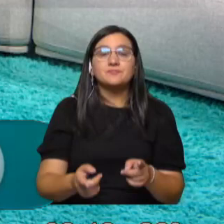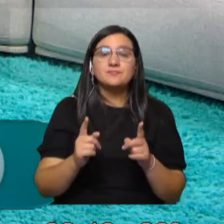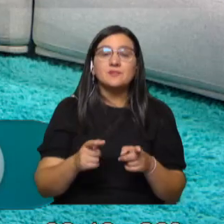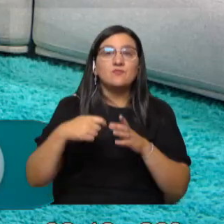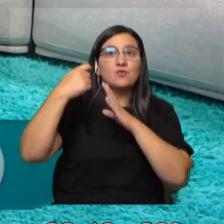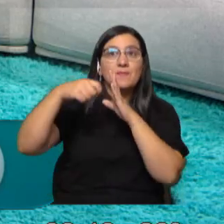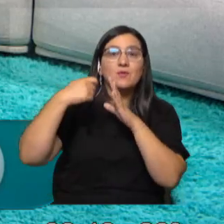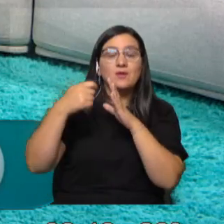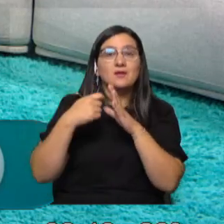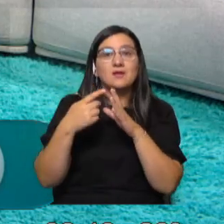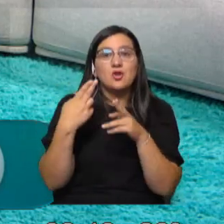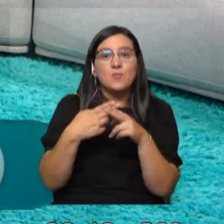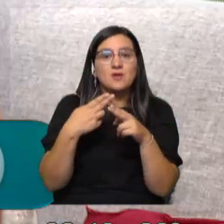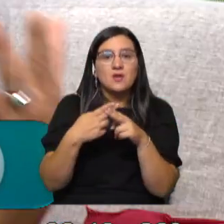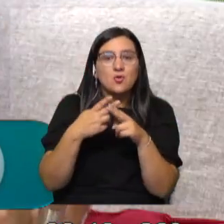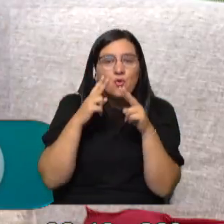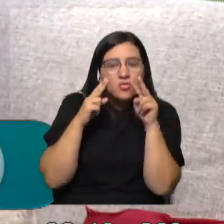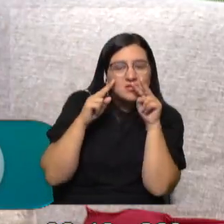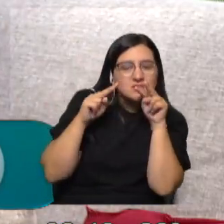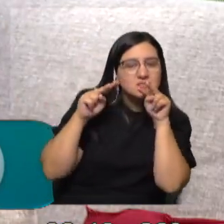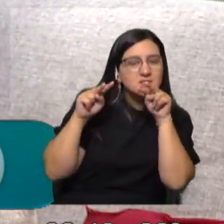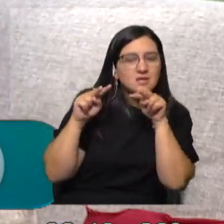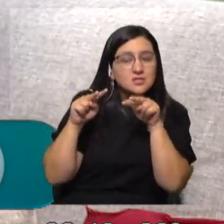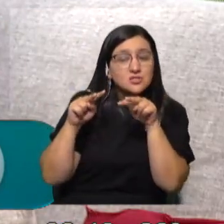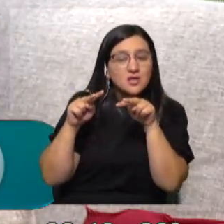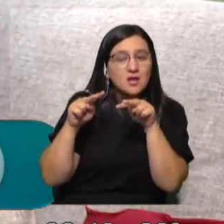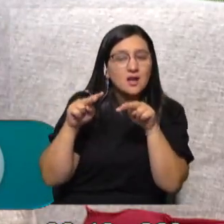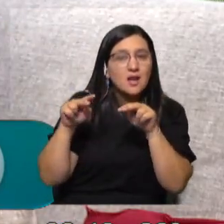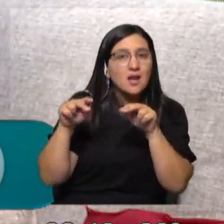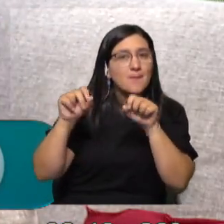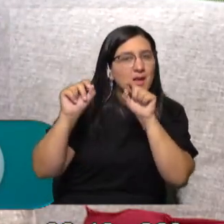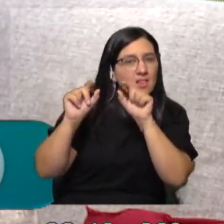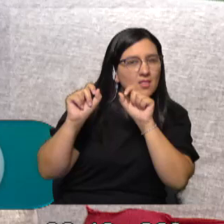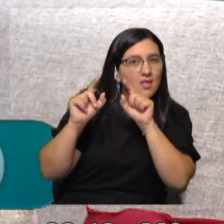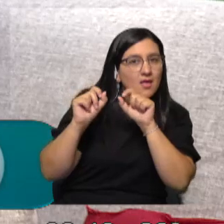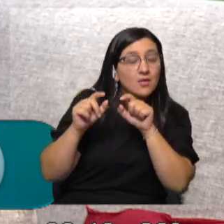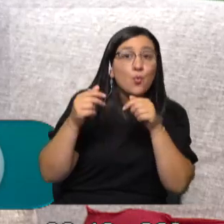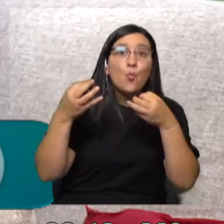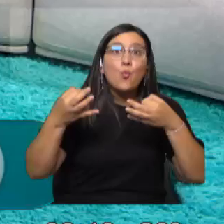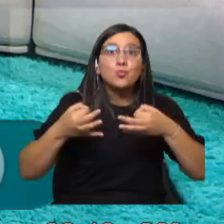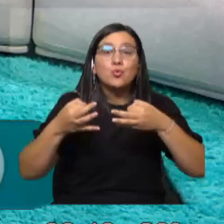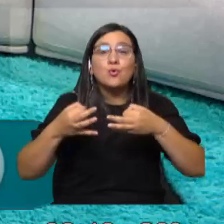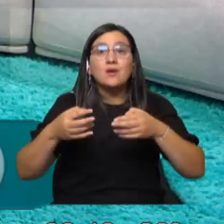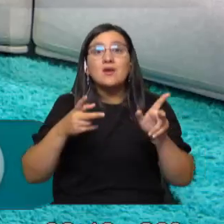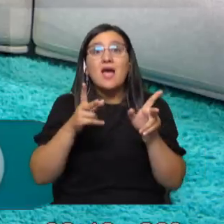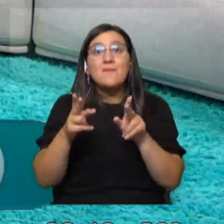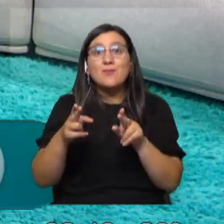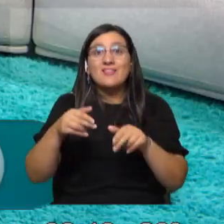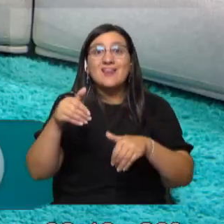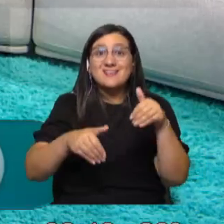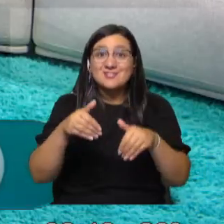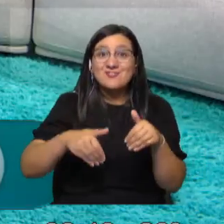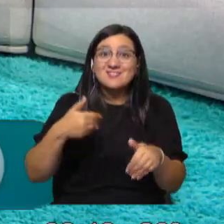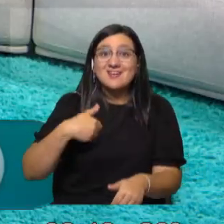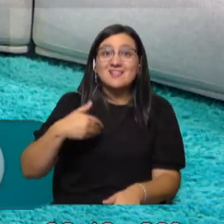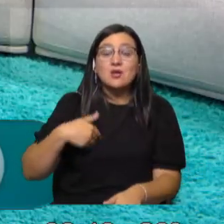llama Cuando acecha la maldad en un momento de elecciones, que estaba acechando la maldad. En meme, claro. al